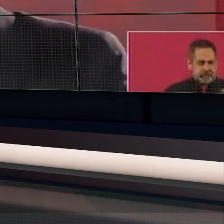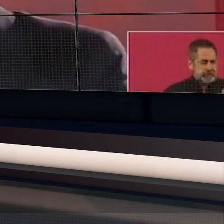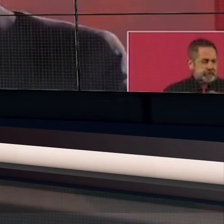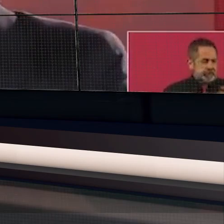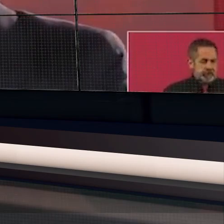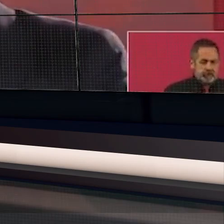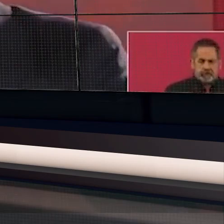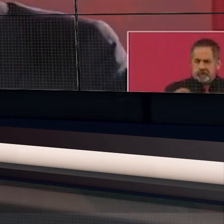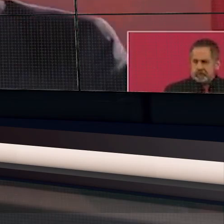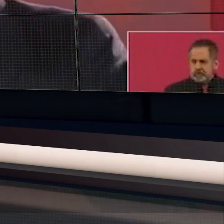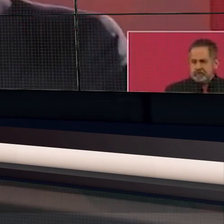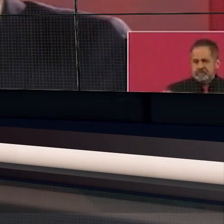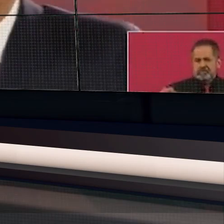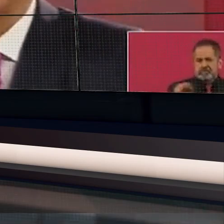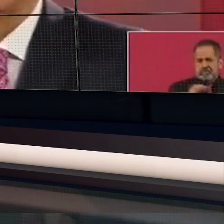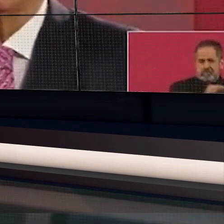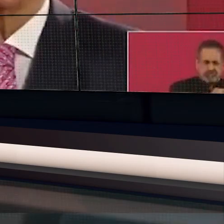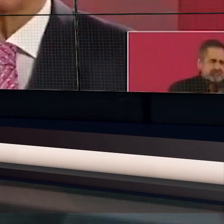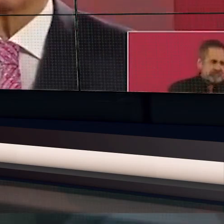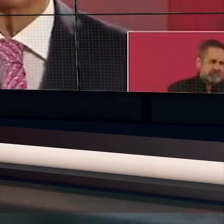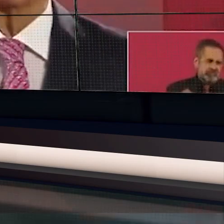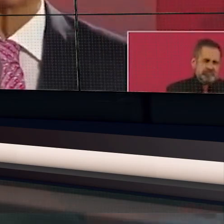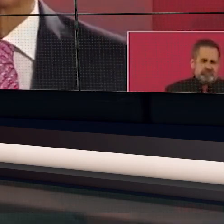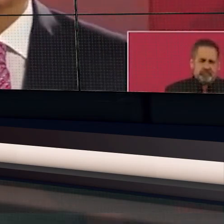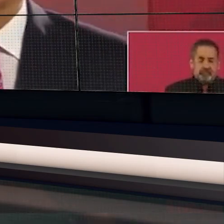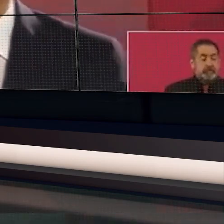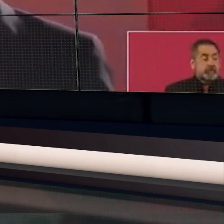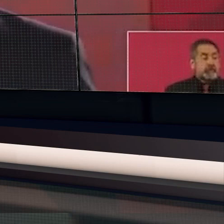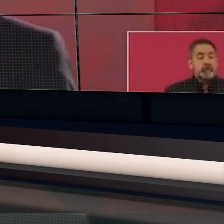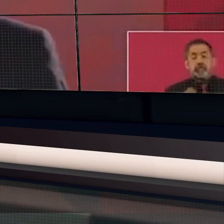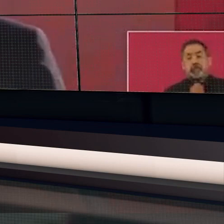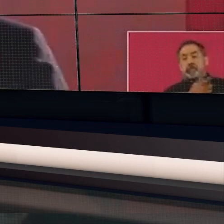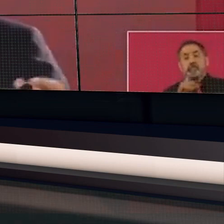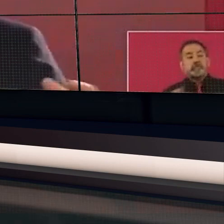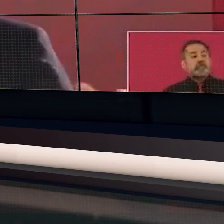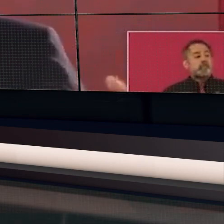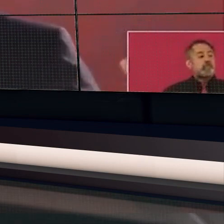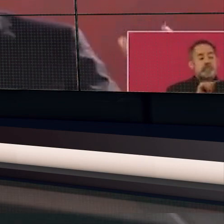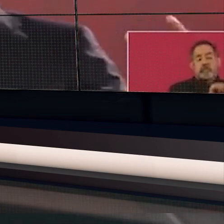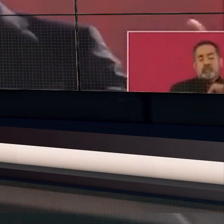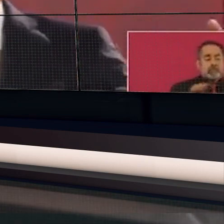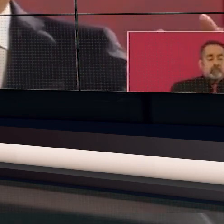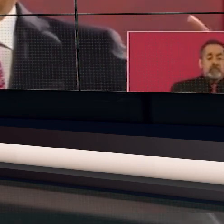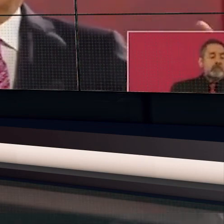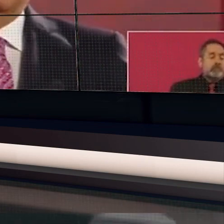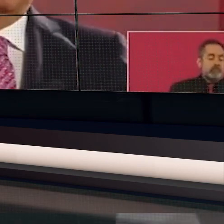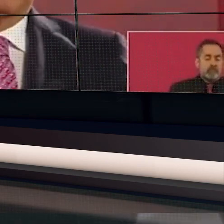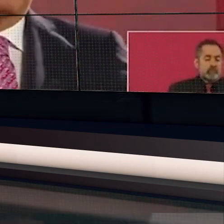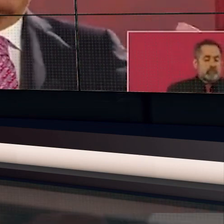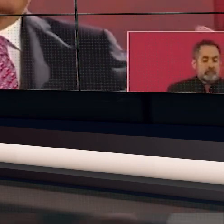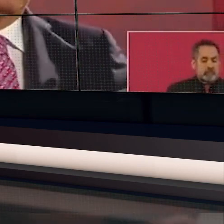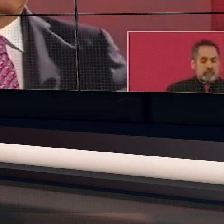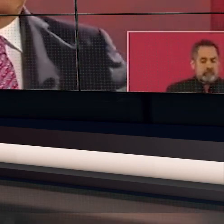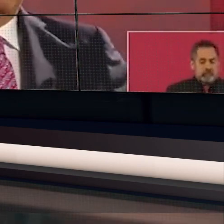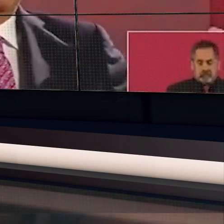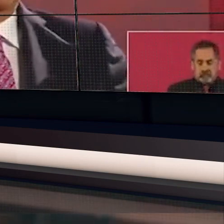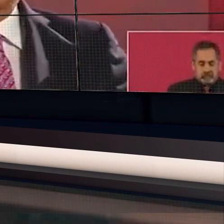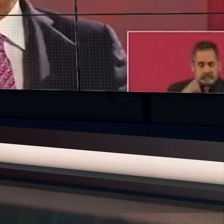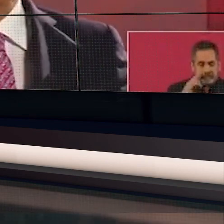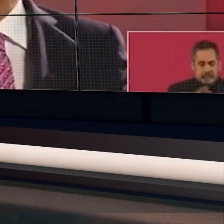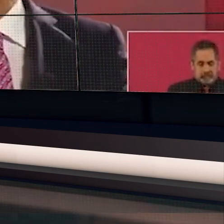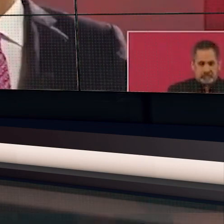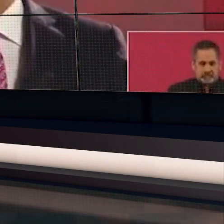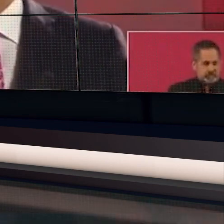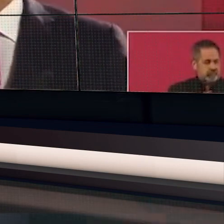en donde no hay enfrentamientos y porque no hay enfrentamientos el mismo lo dice porque hay un grupo dominante un